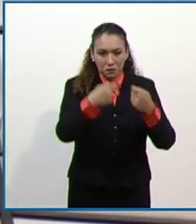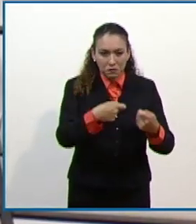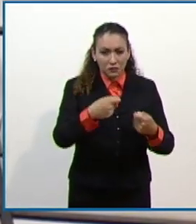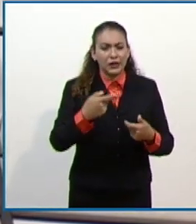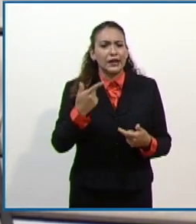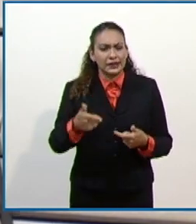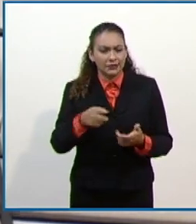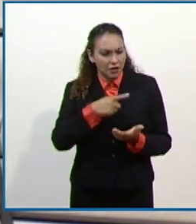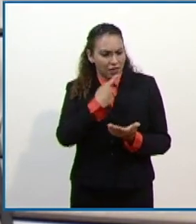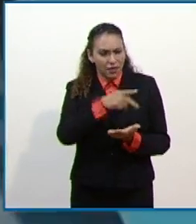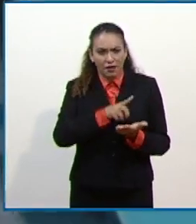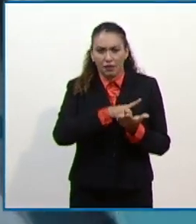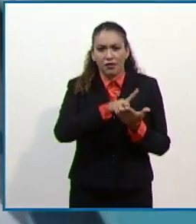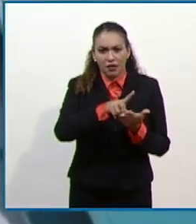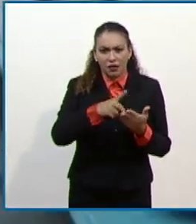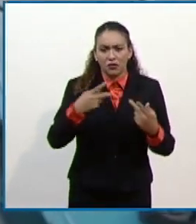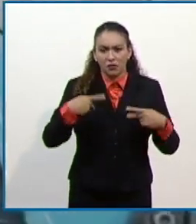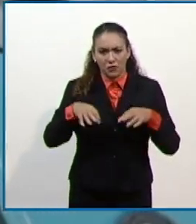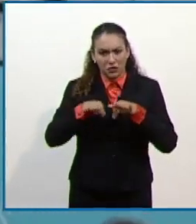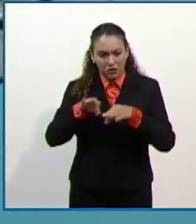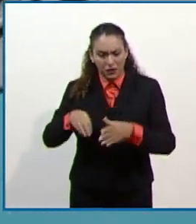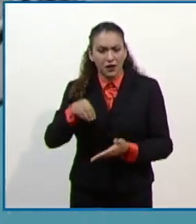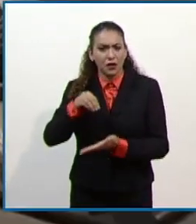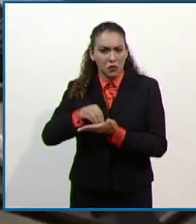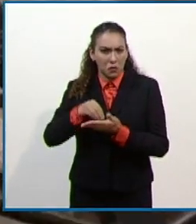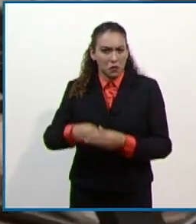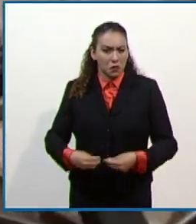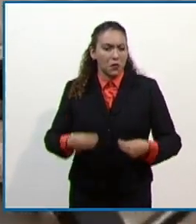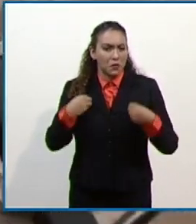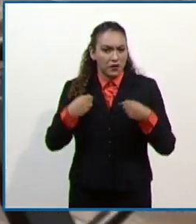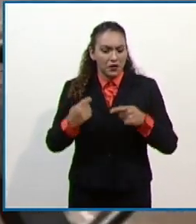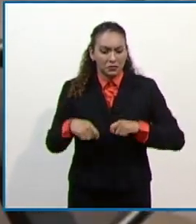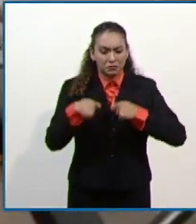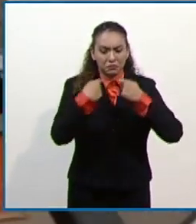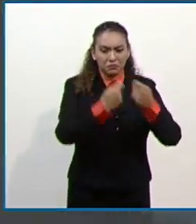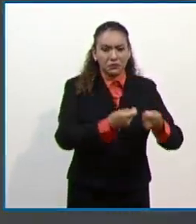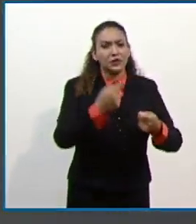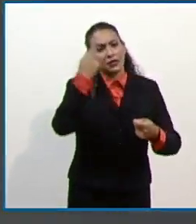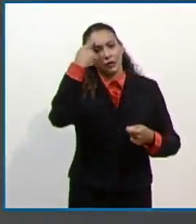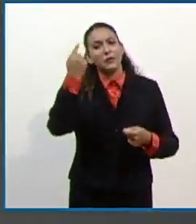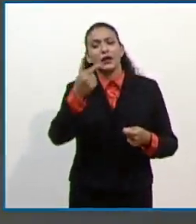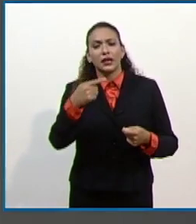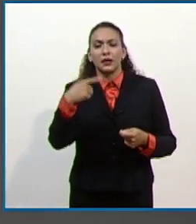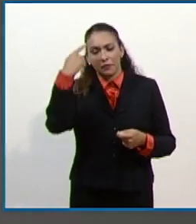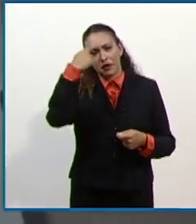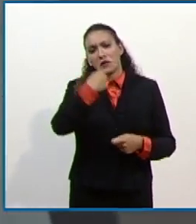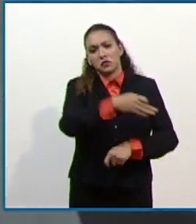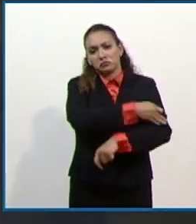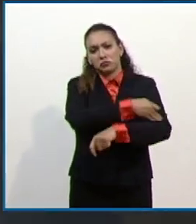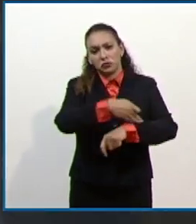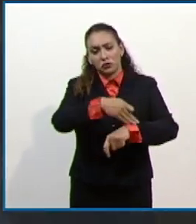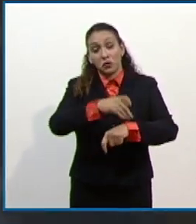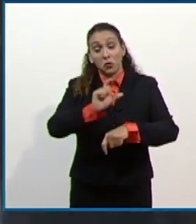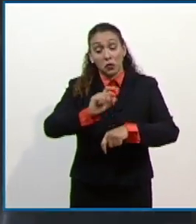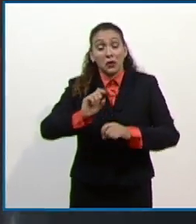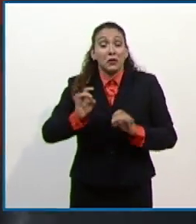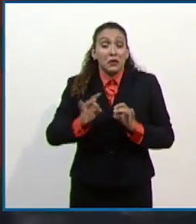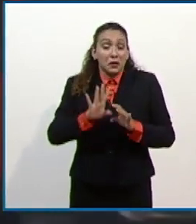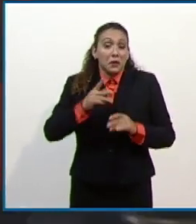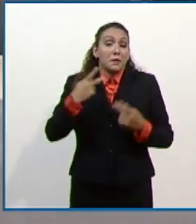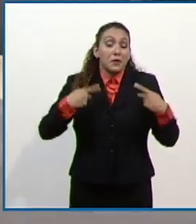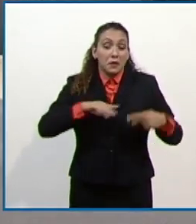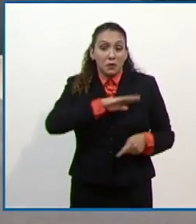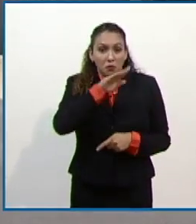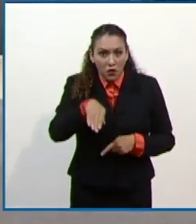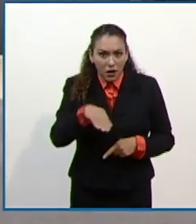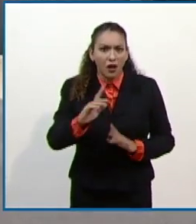se gesta con las aportaciones del trabajador en vida, con la finalidad de garantizar la subsistencia de sus beneficiarios después de su muerte.